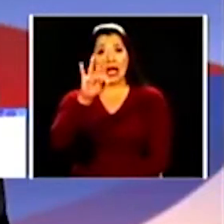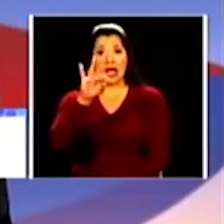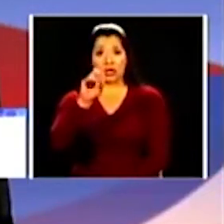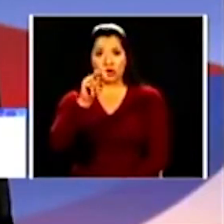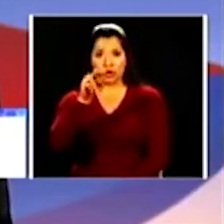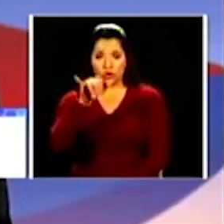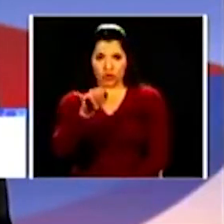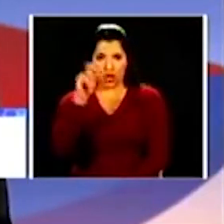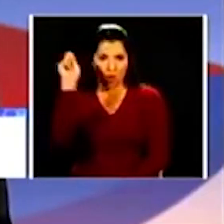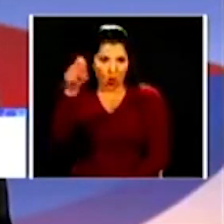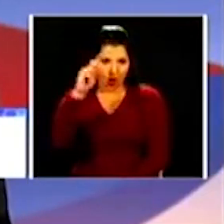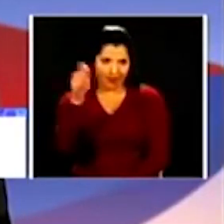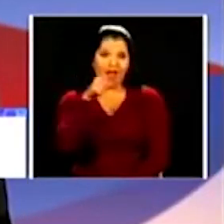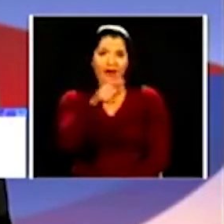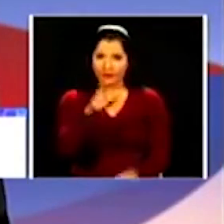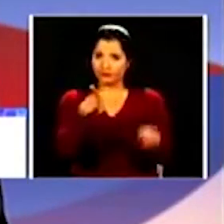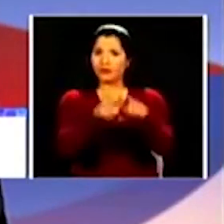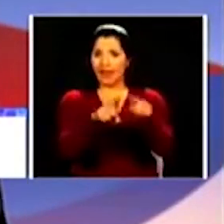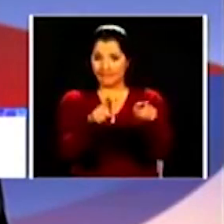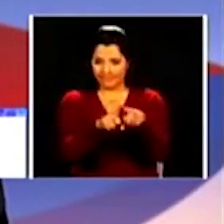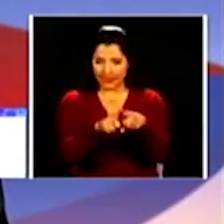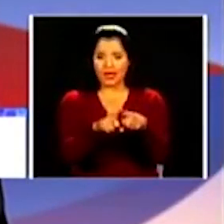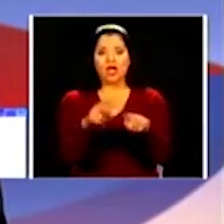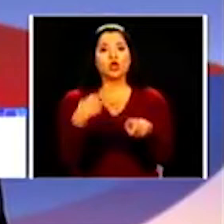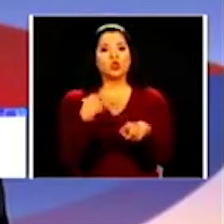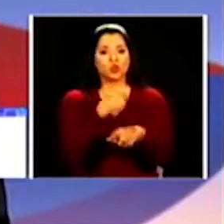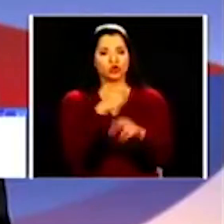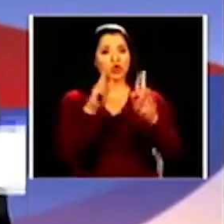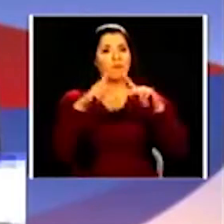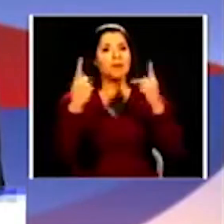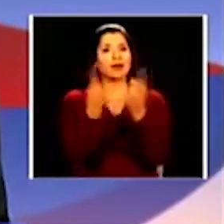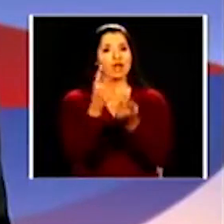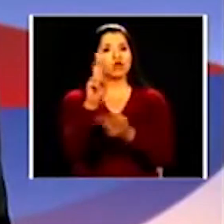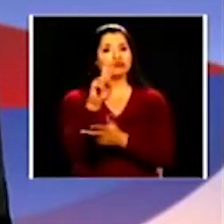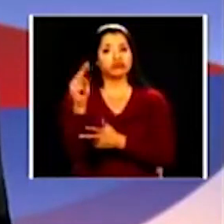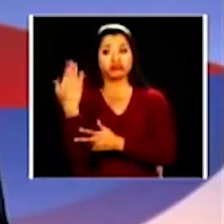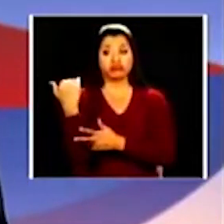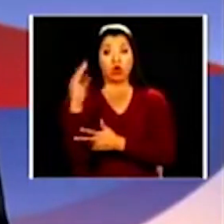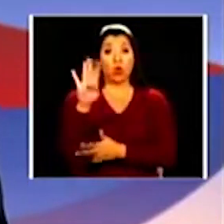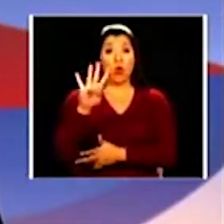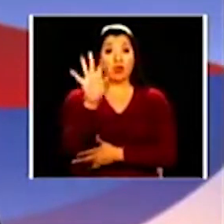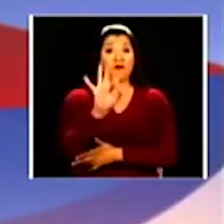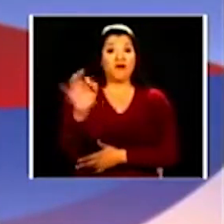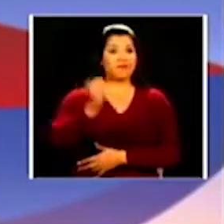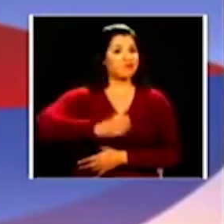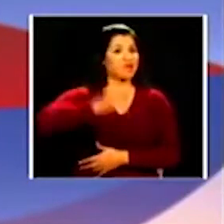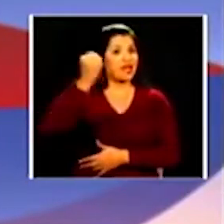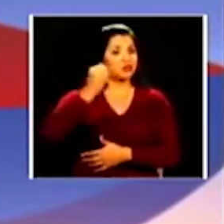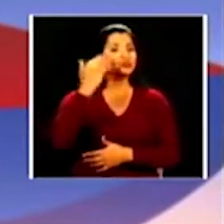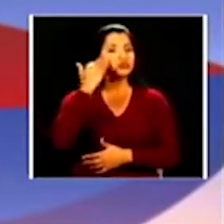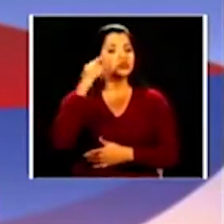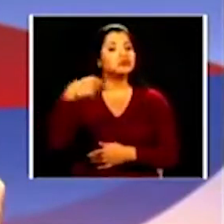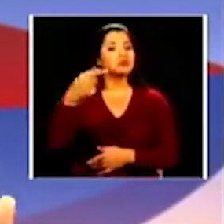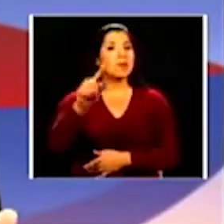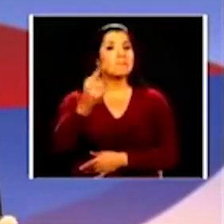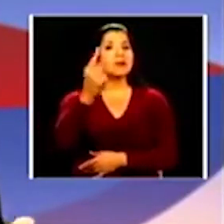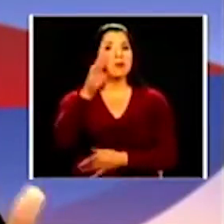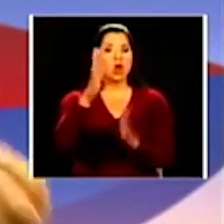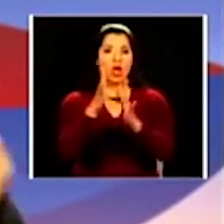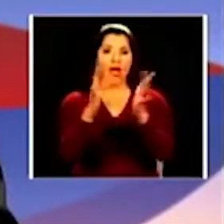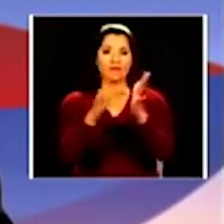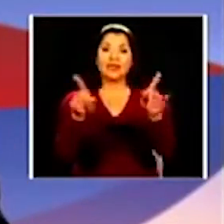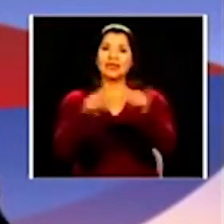también, donde también Restauración Nacional el 4 de febrero ganó y ganará contundentemente el 1 de abril. Gracias por su